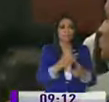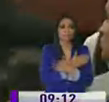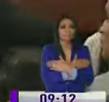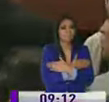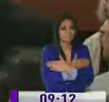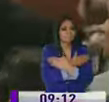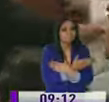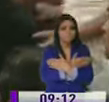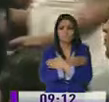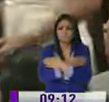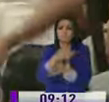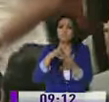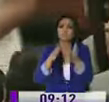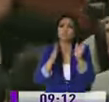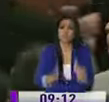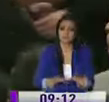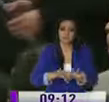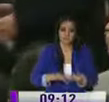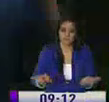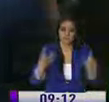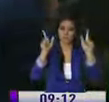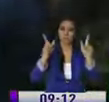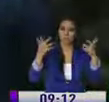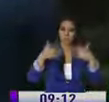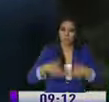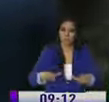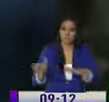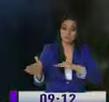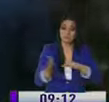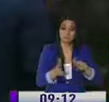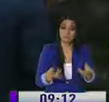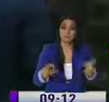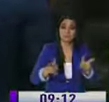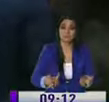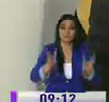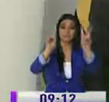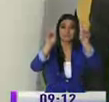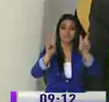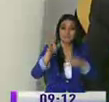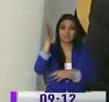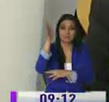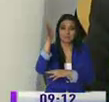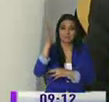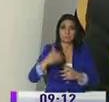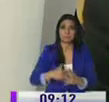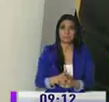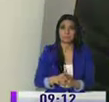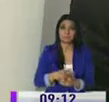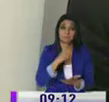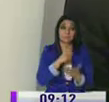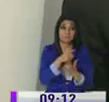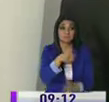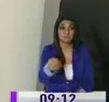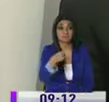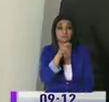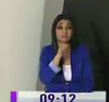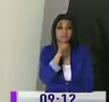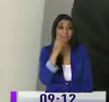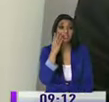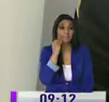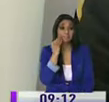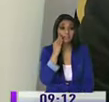esfuerzo de los estudiantes para llegar a obtener su título y solución a otros temas experiencia